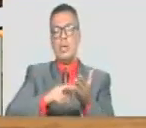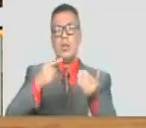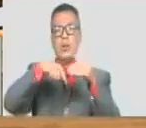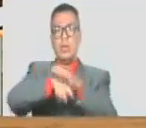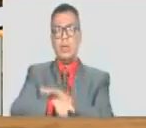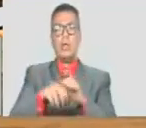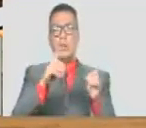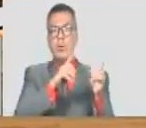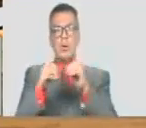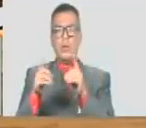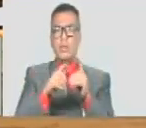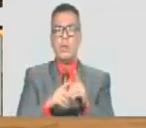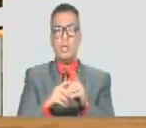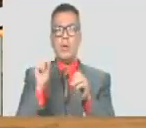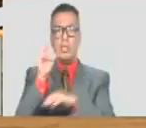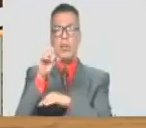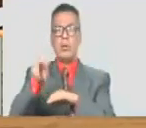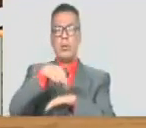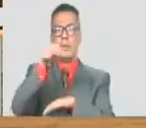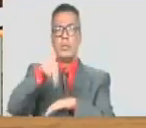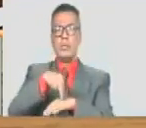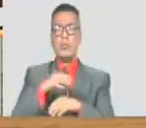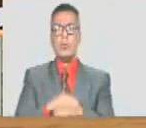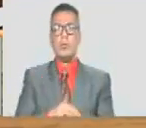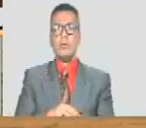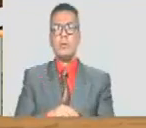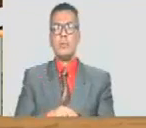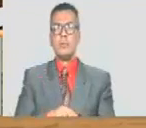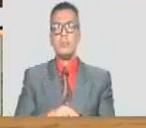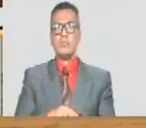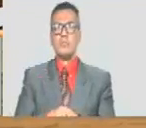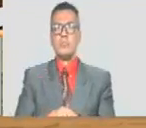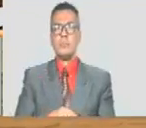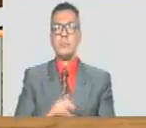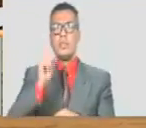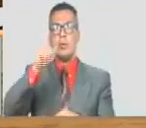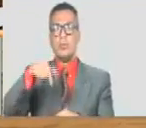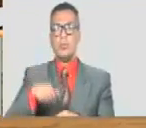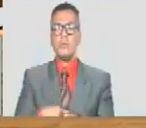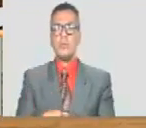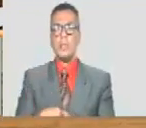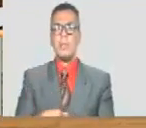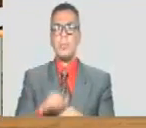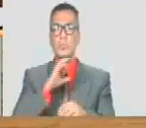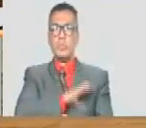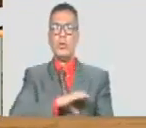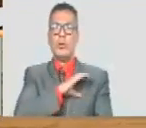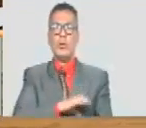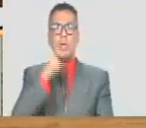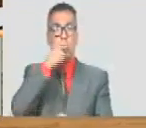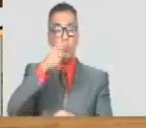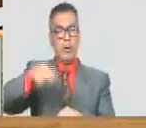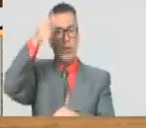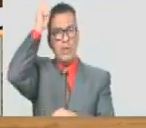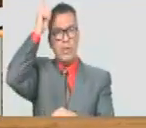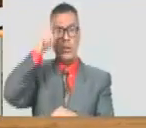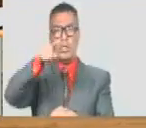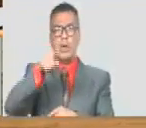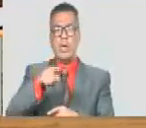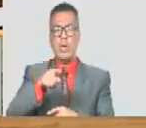Interior y de Debates de la Asamblea Nacional. Vamos a agregar también a la Comisión de Pueblos Indígenas en